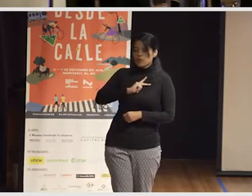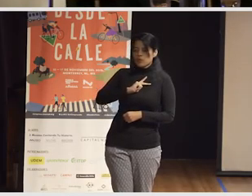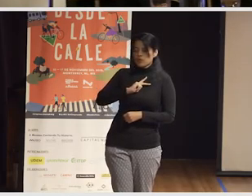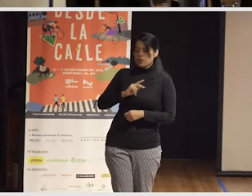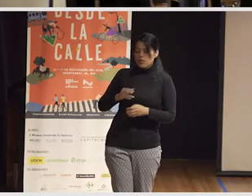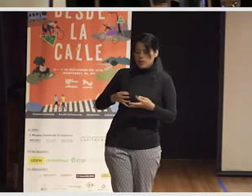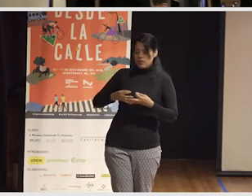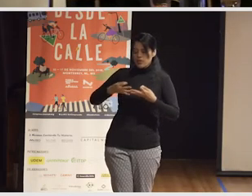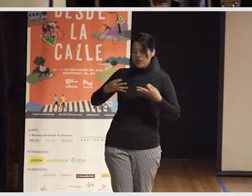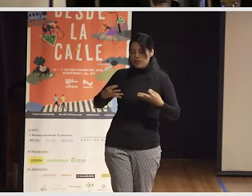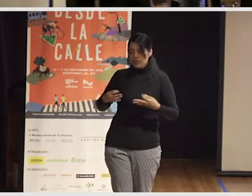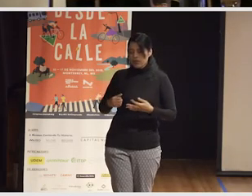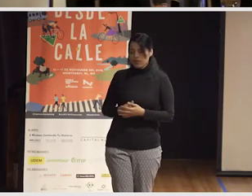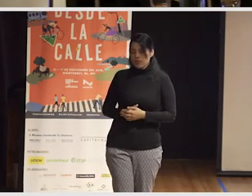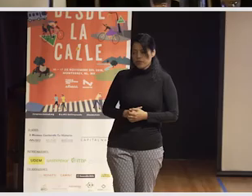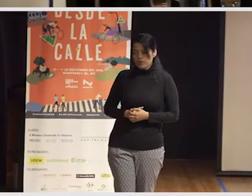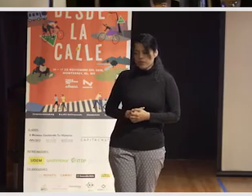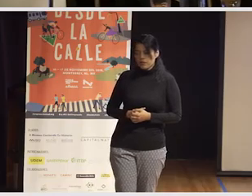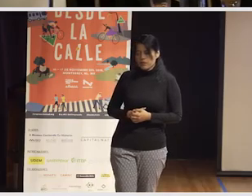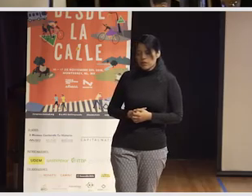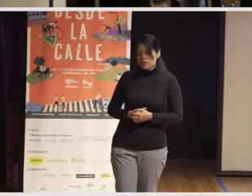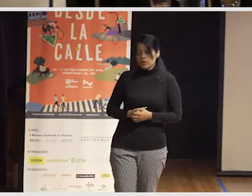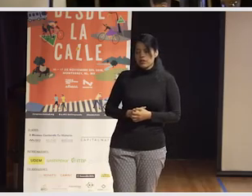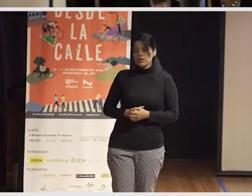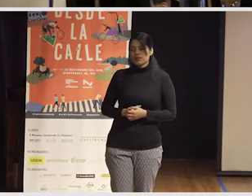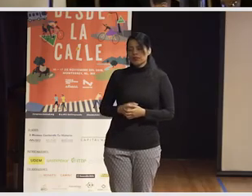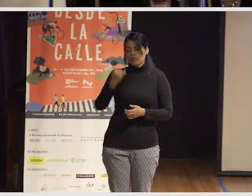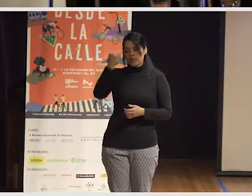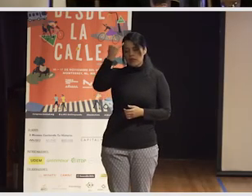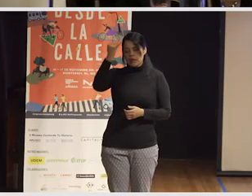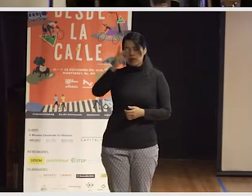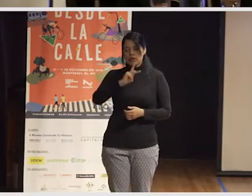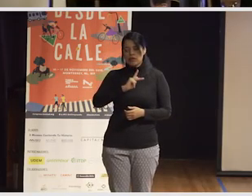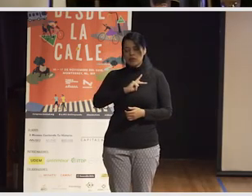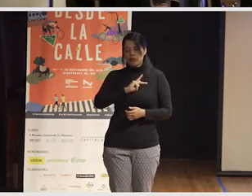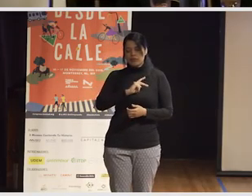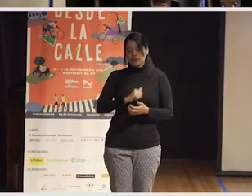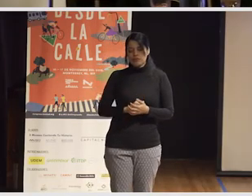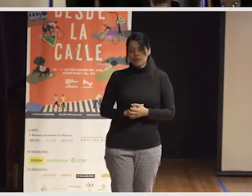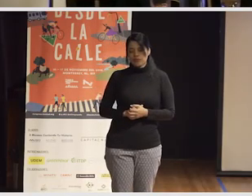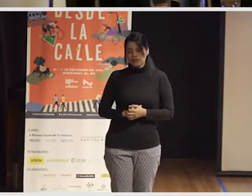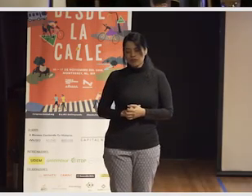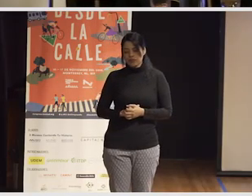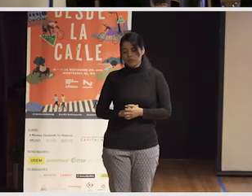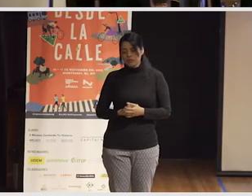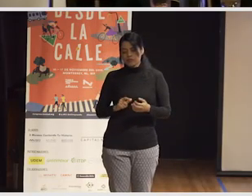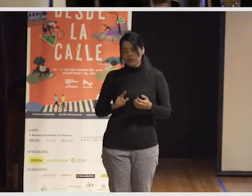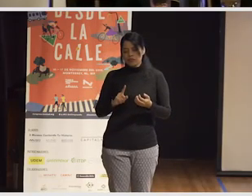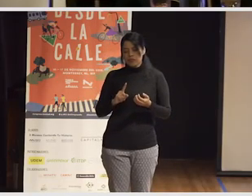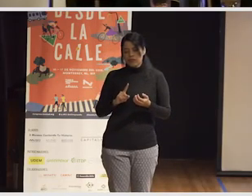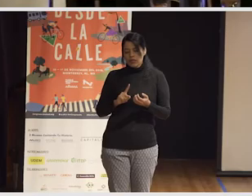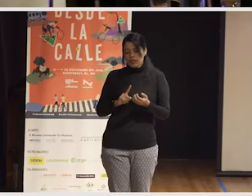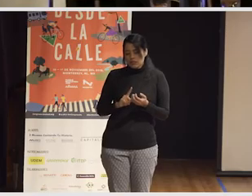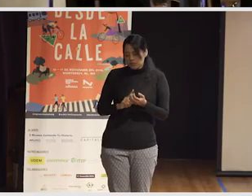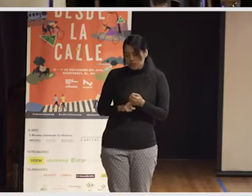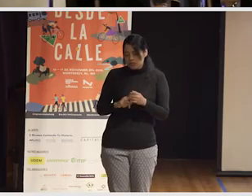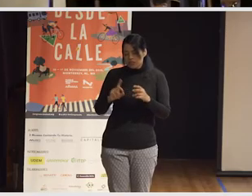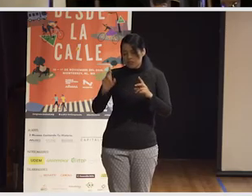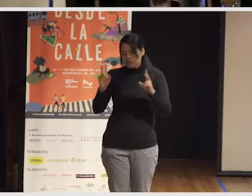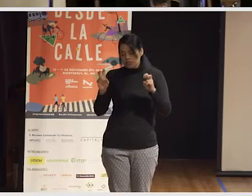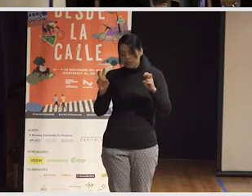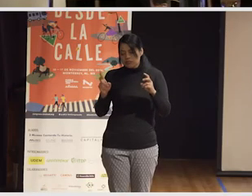hacen pues algún tipo de especulación también del dentro de lo informal y dentro del ámbito también obscuro del